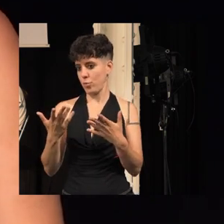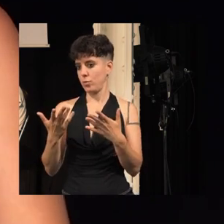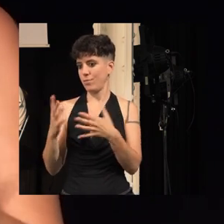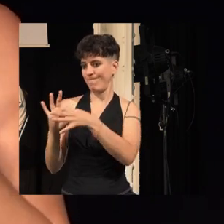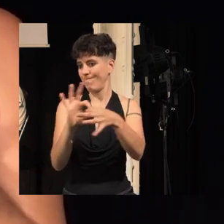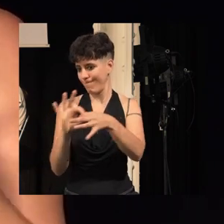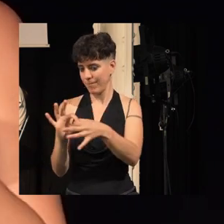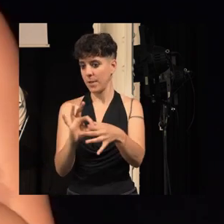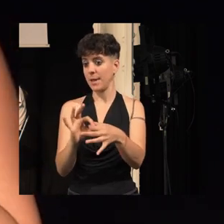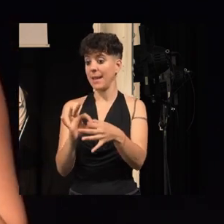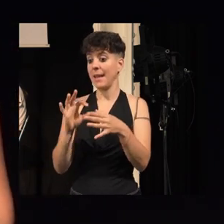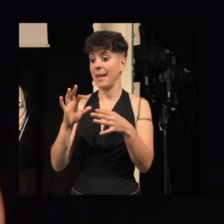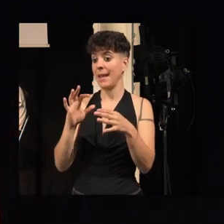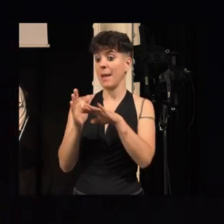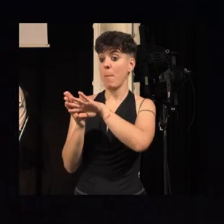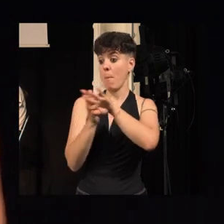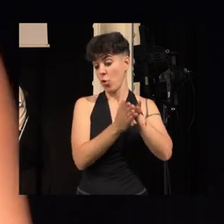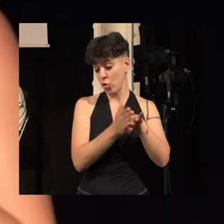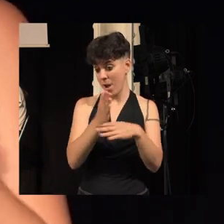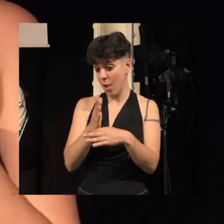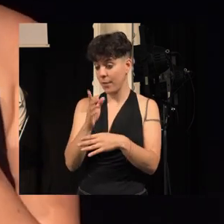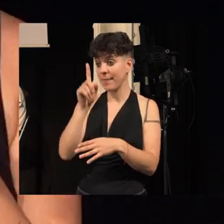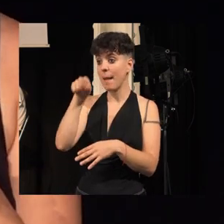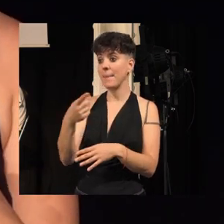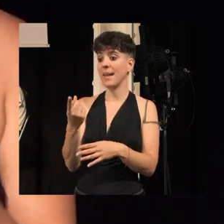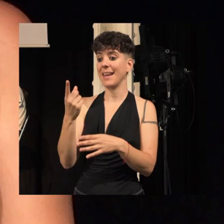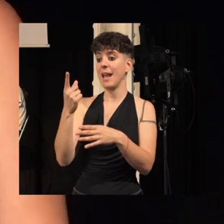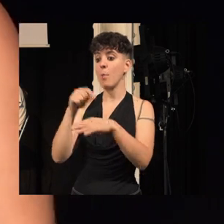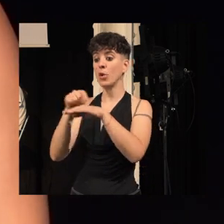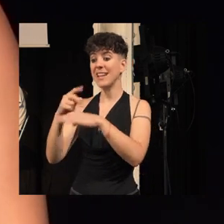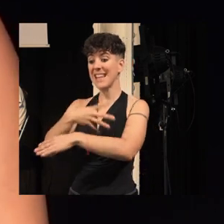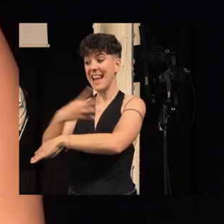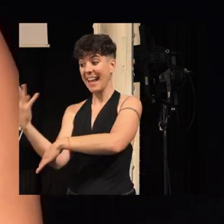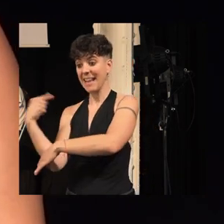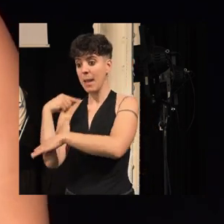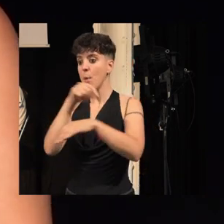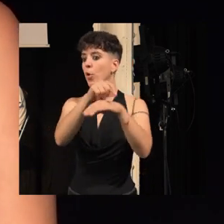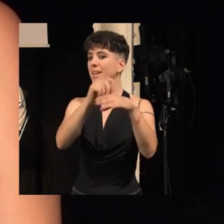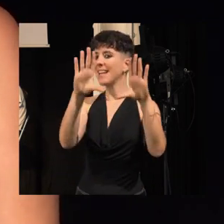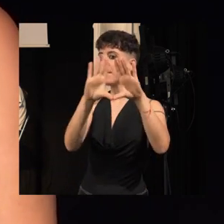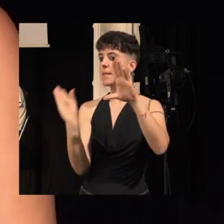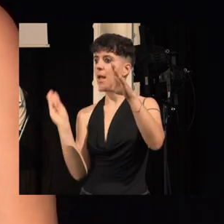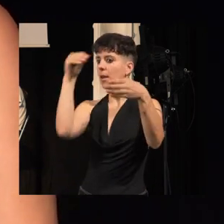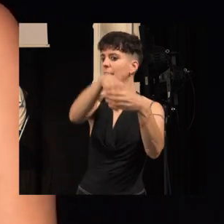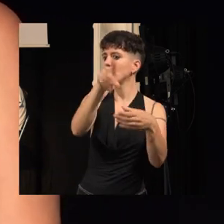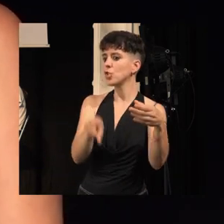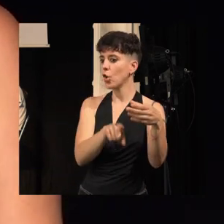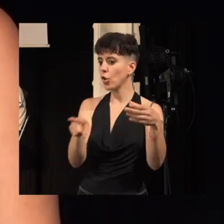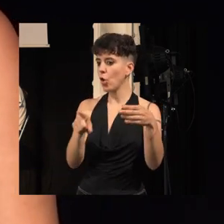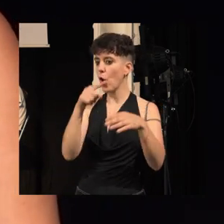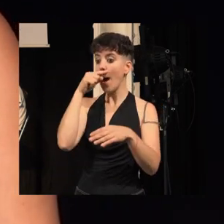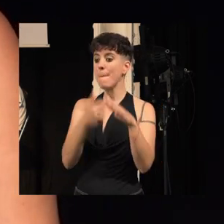lado, ¿forman parte las políticas LGTB de las políticas feministas? ¿Dónde queda el heteropatriarcado, las